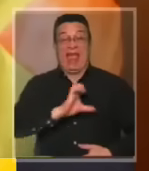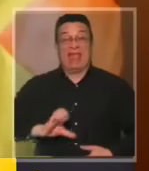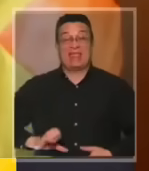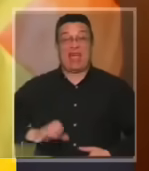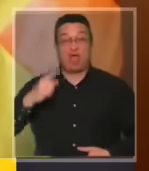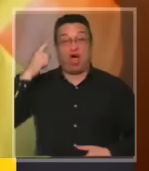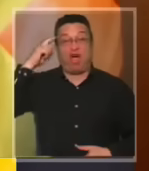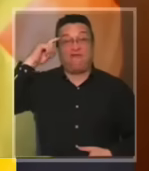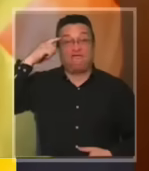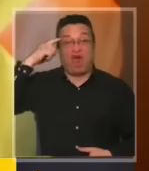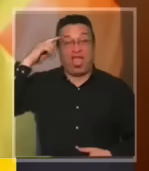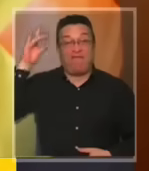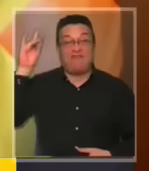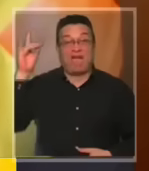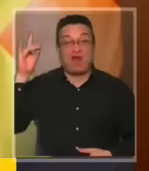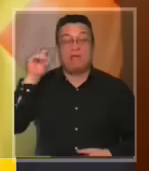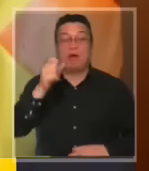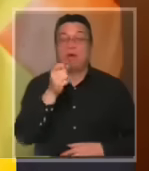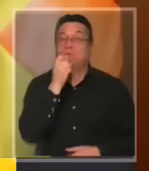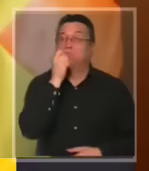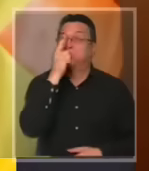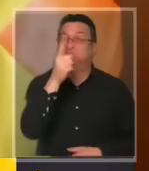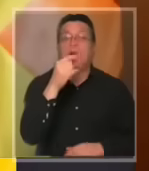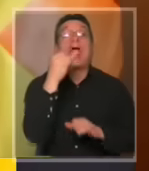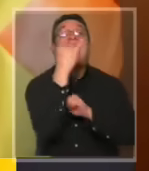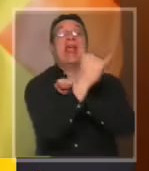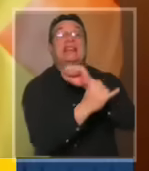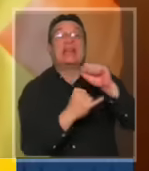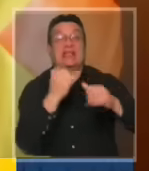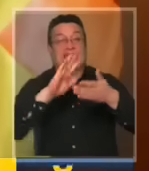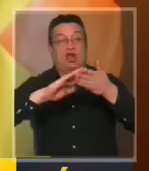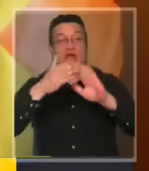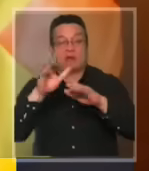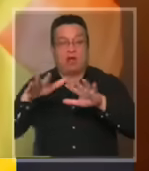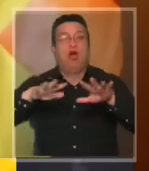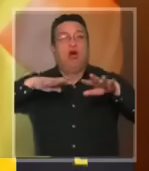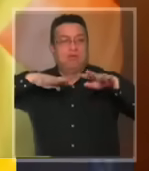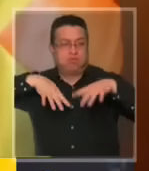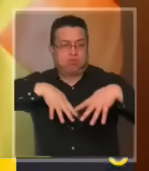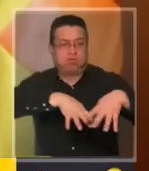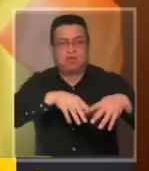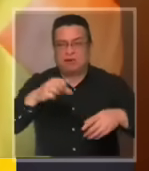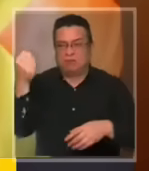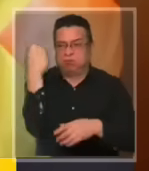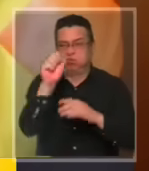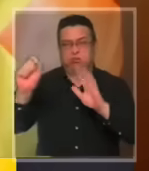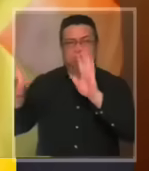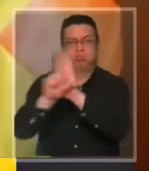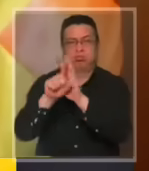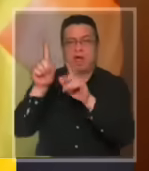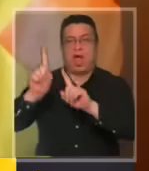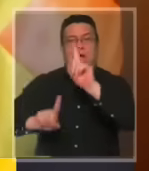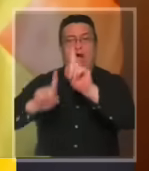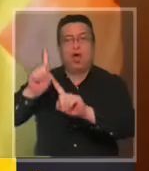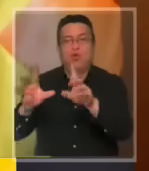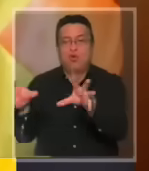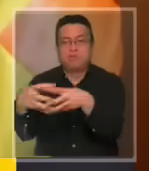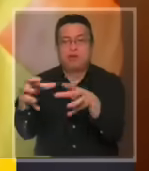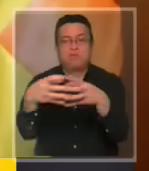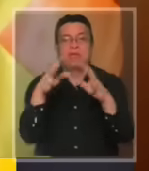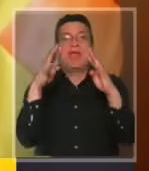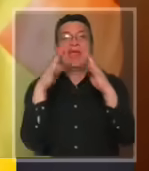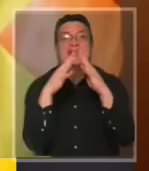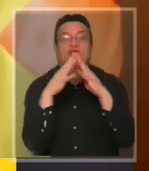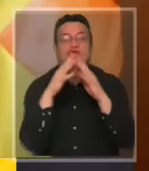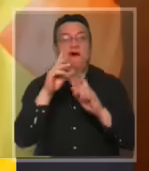Bolivia denuncia ante la comunidad internacional las movilizaciones irregulares de algunas unidades del ejército